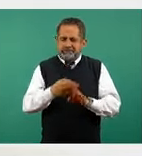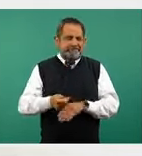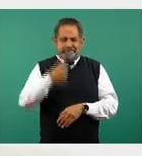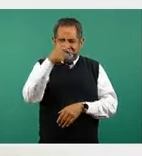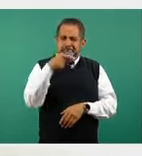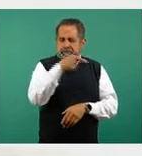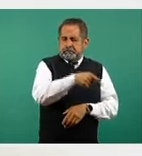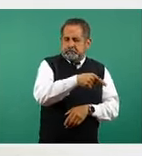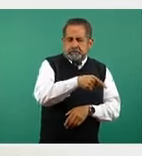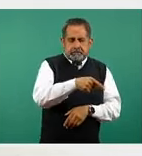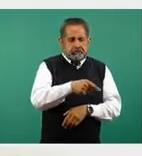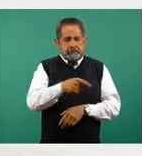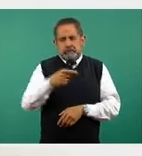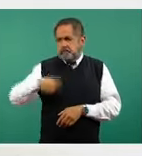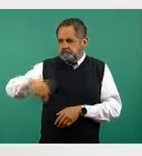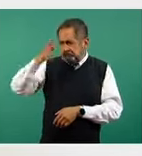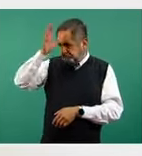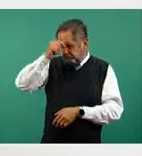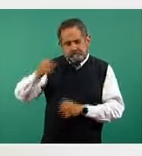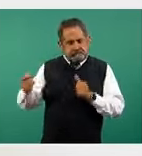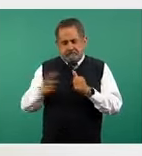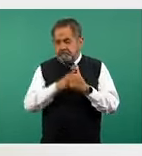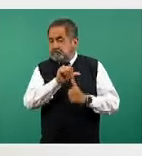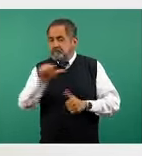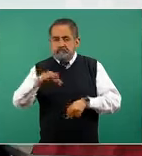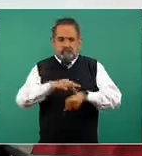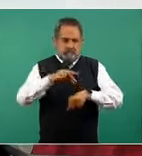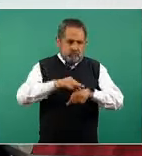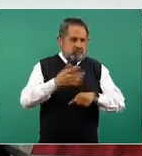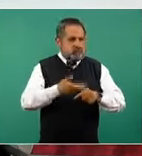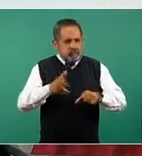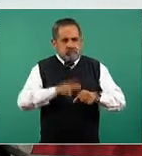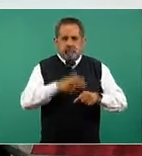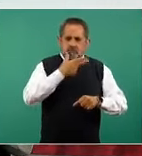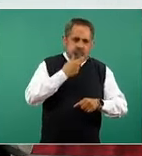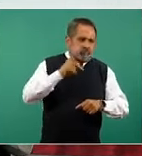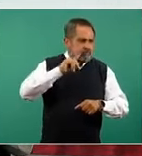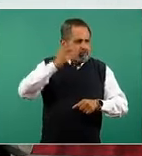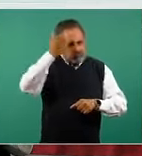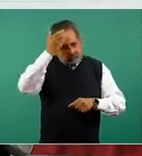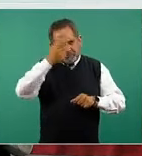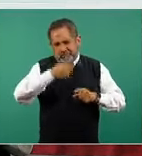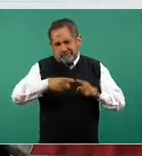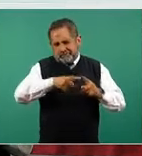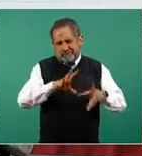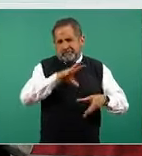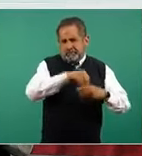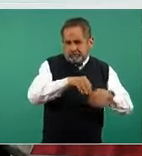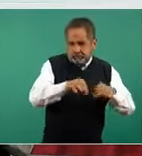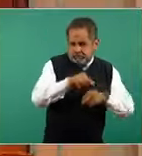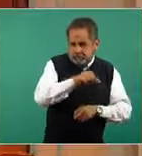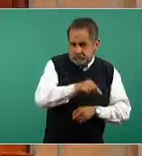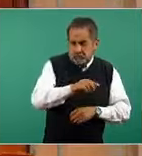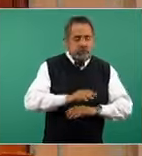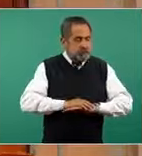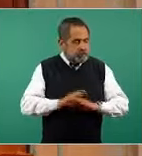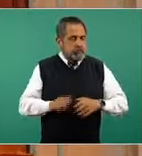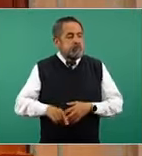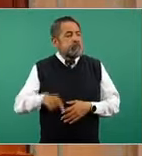fue definido en la Política Nacional de Vacunación, y dado entonces que tiene ese inicio temprano, pues